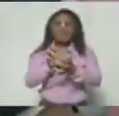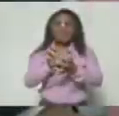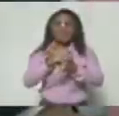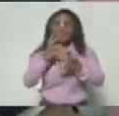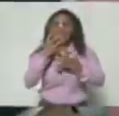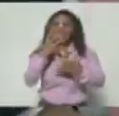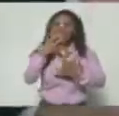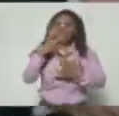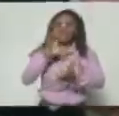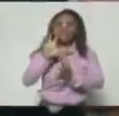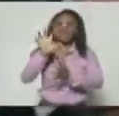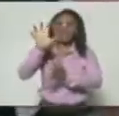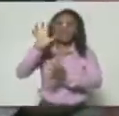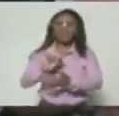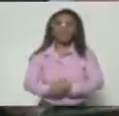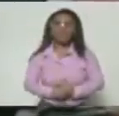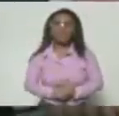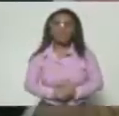Están rugiendo